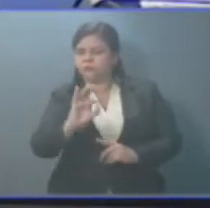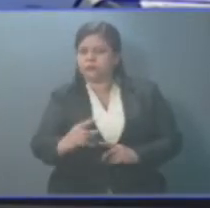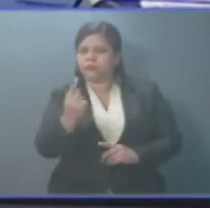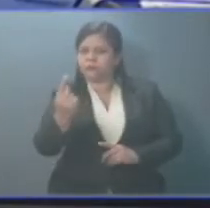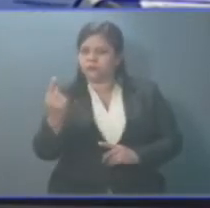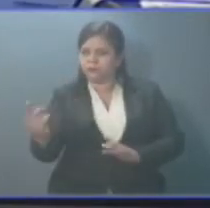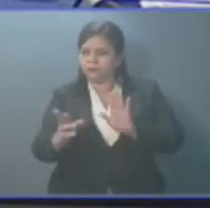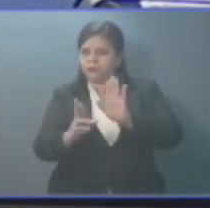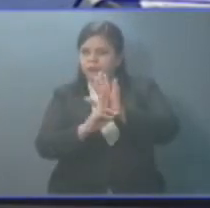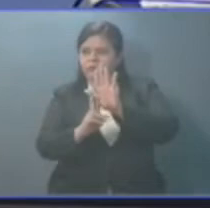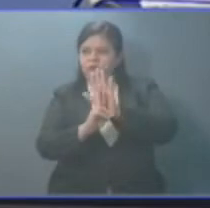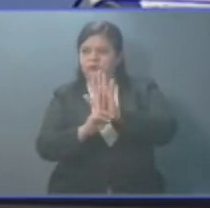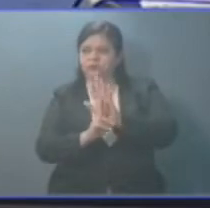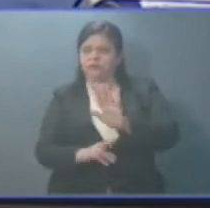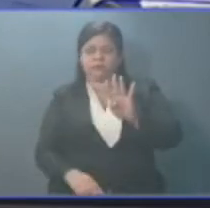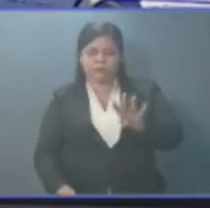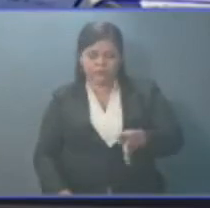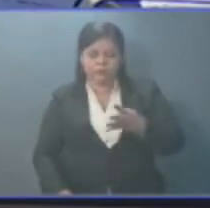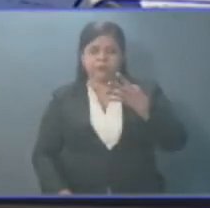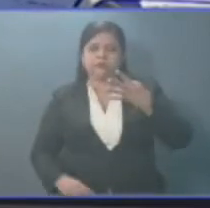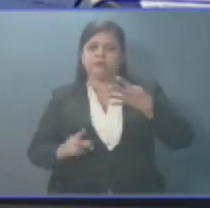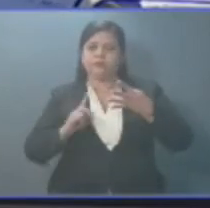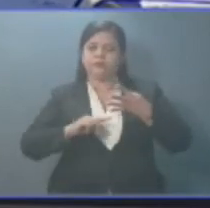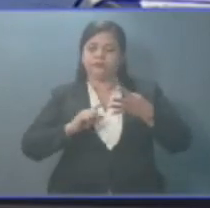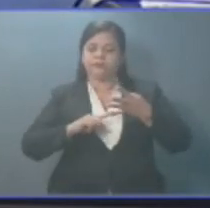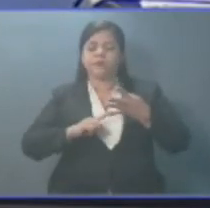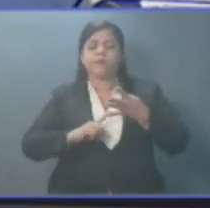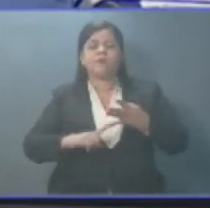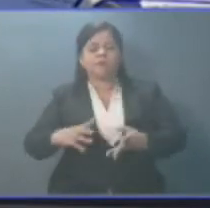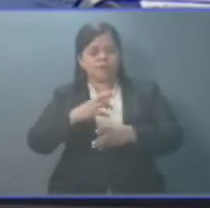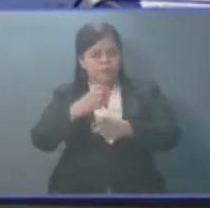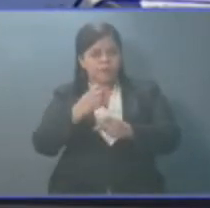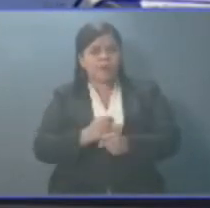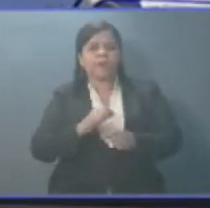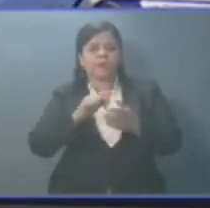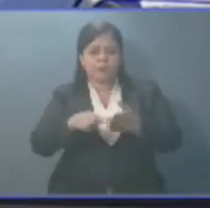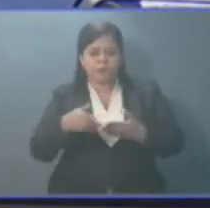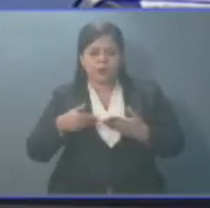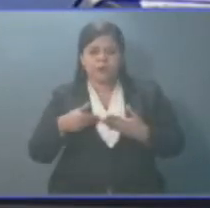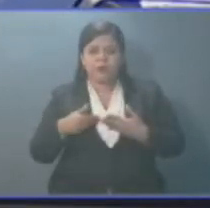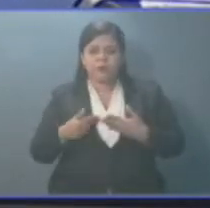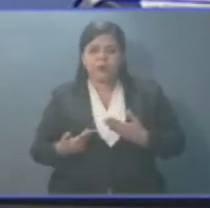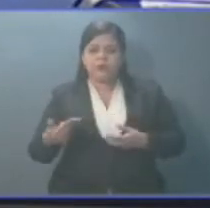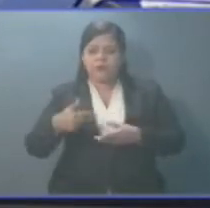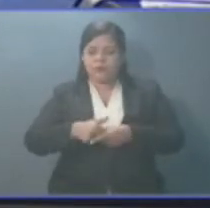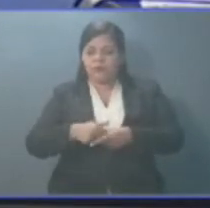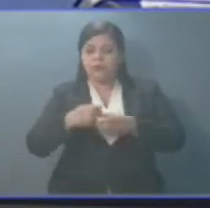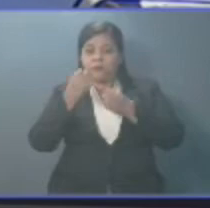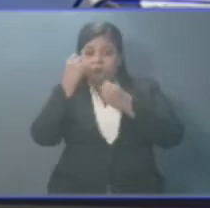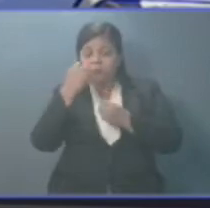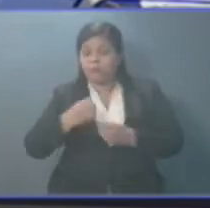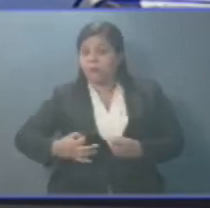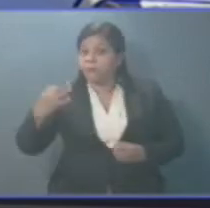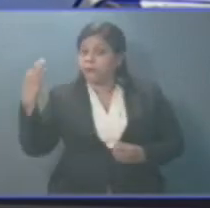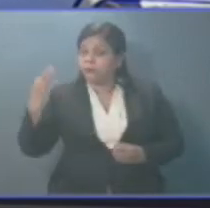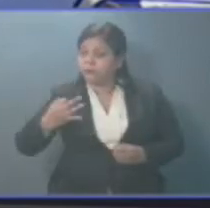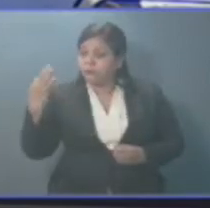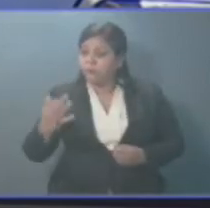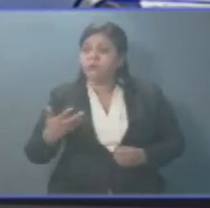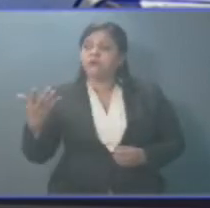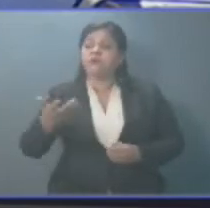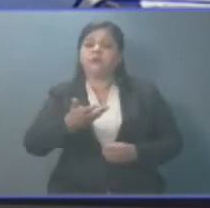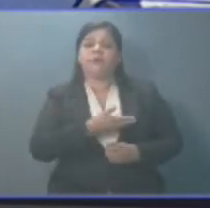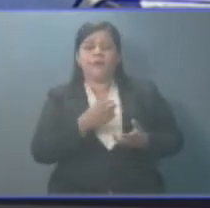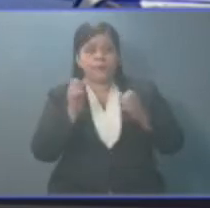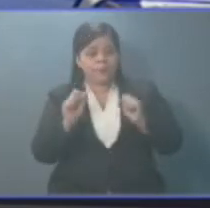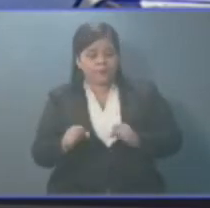sindicales. Cuarto, que para garantizar el derecho sindical se vuelve necesario prorrogar